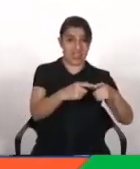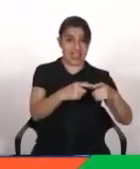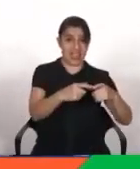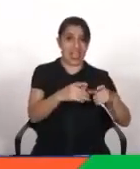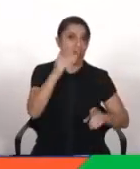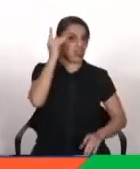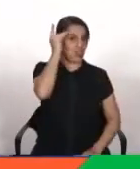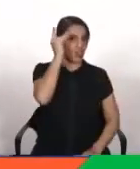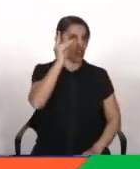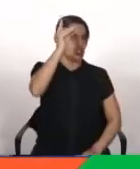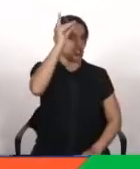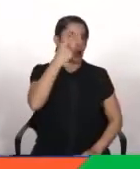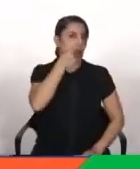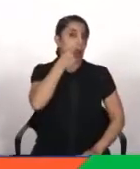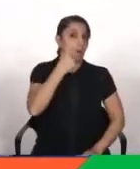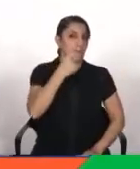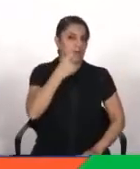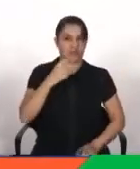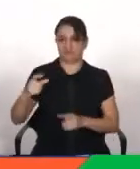en astrofísica,